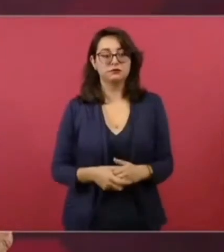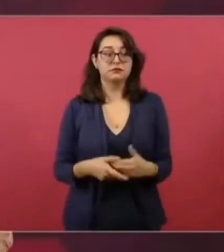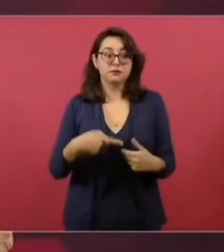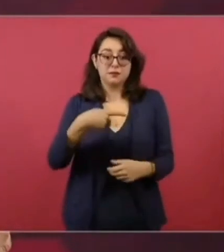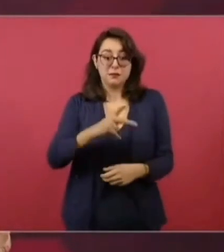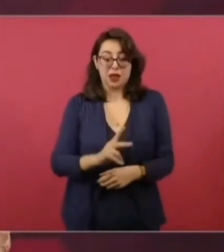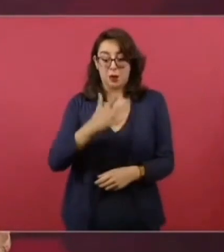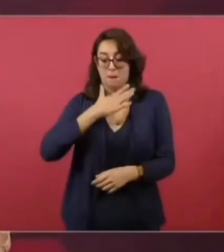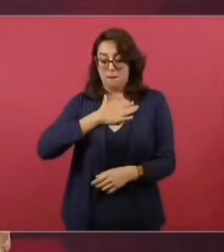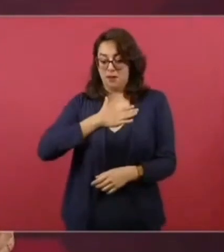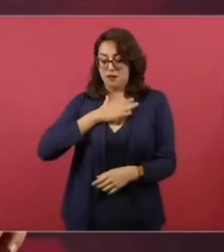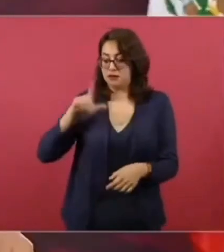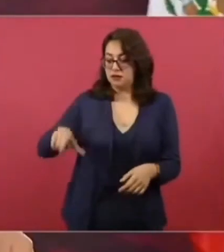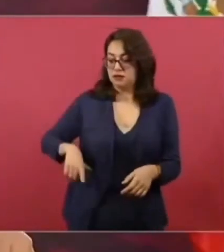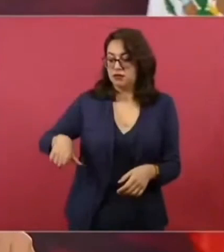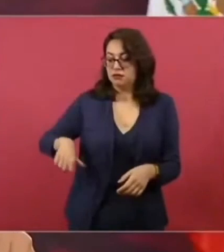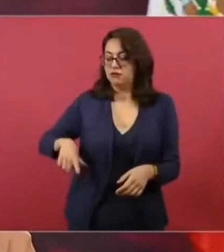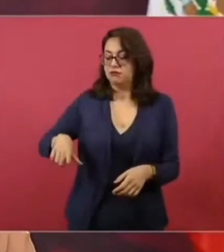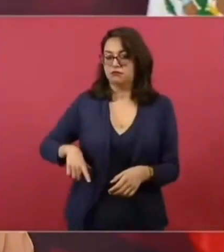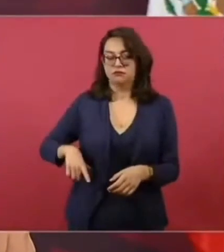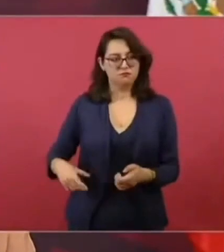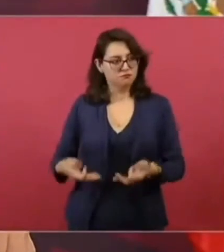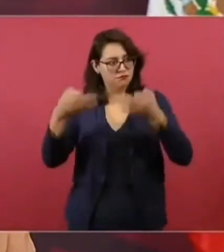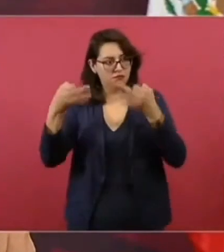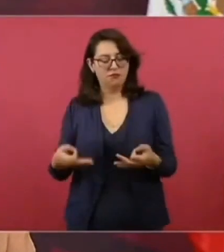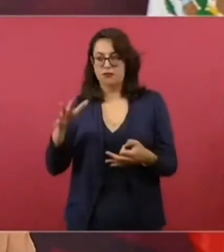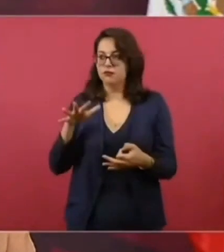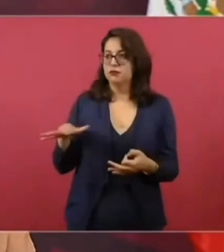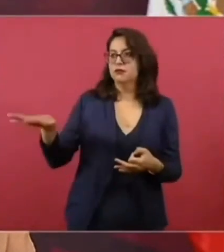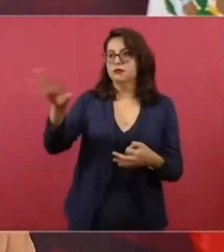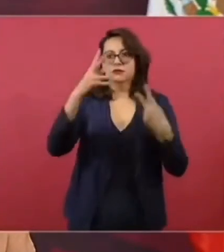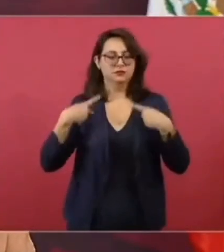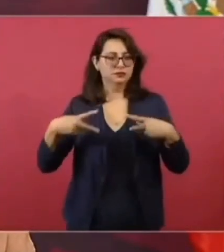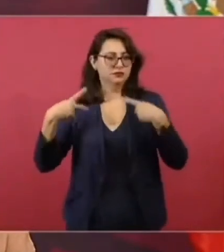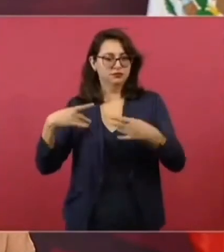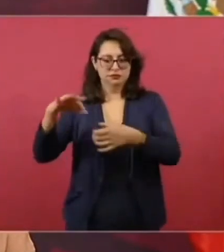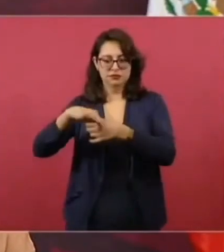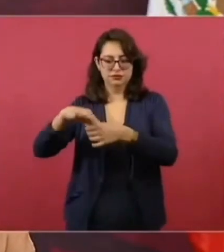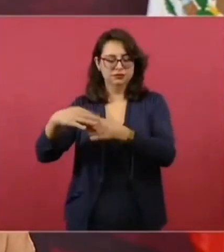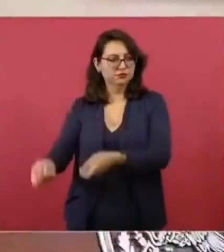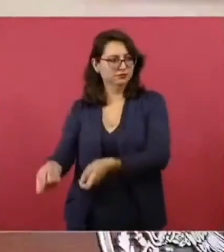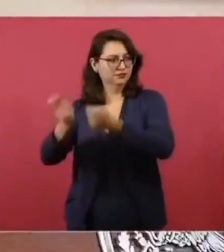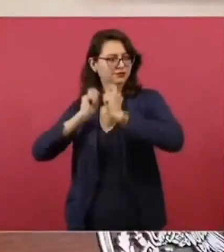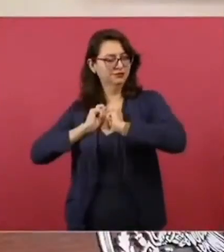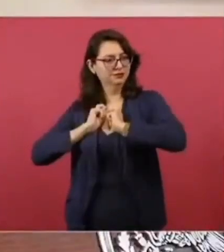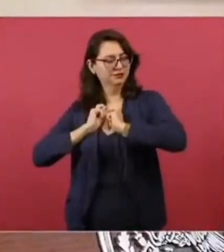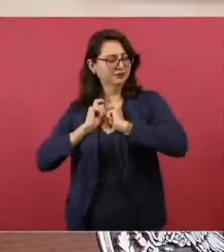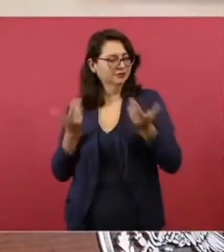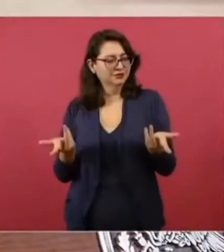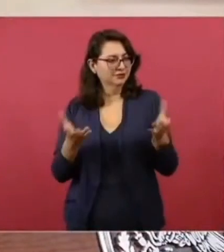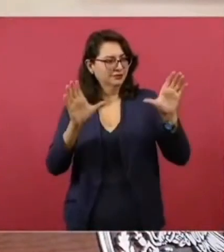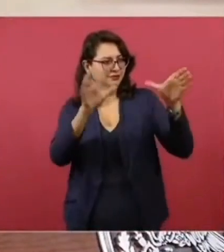Ayer o antier lo dije, y es interesante que